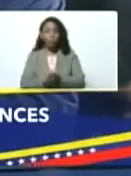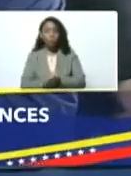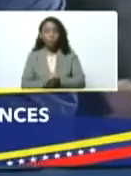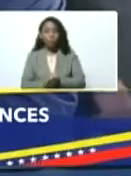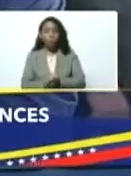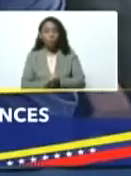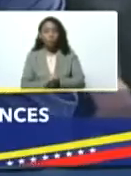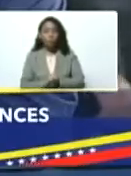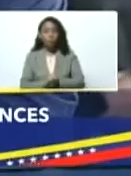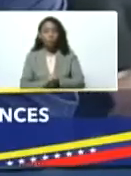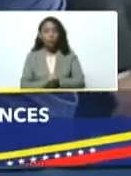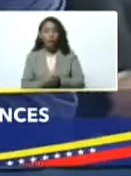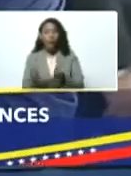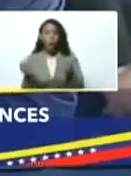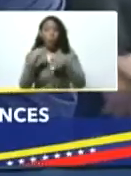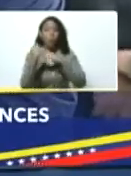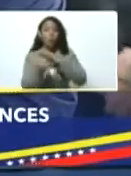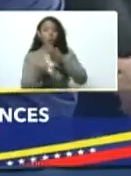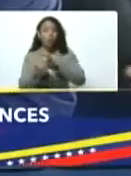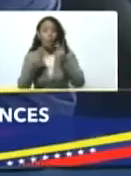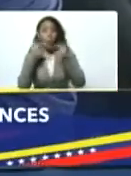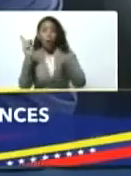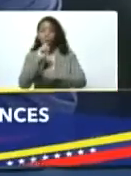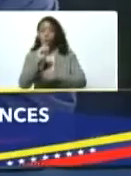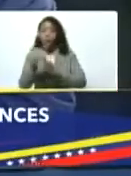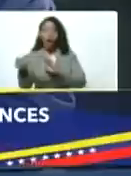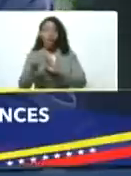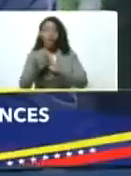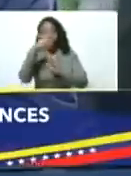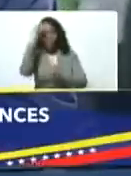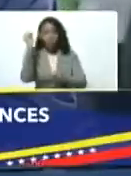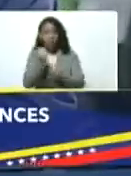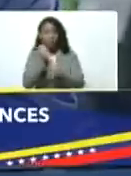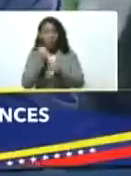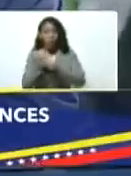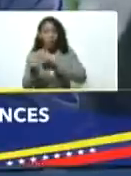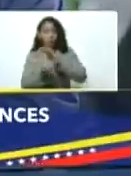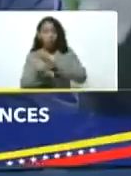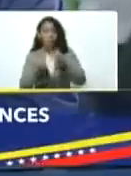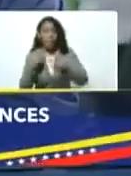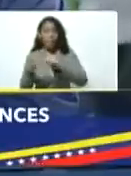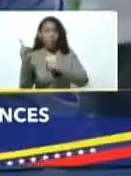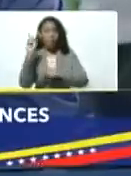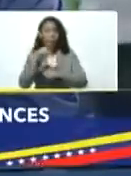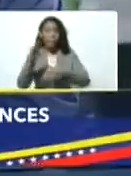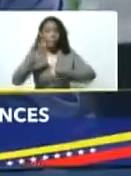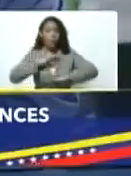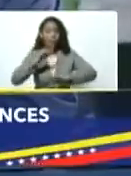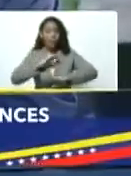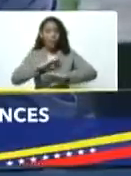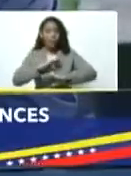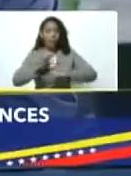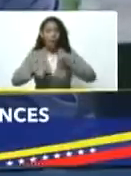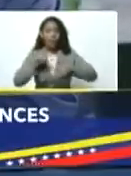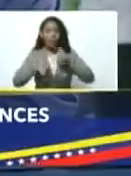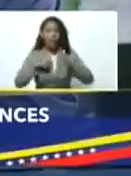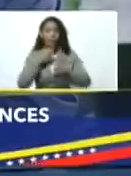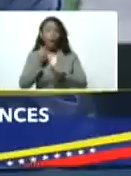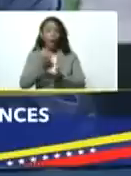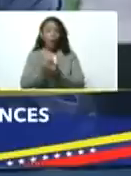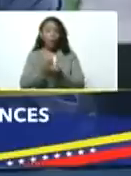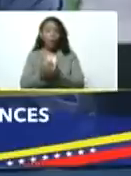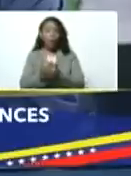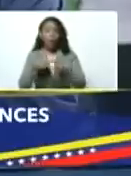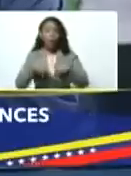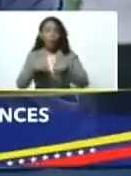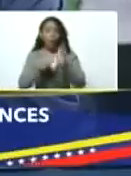A conveniencia de la institución pública que no afecte la operatividad de la institución, pero que también beneficie la actividad económica, en este caso